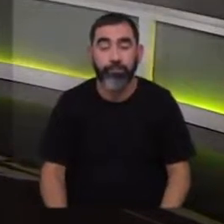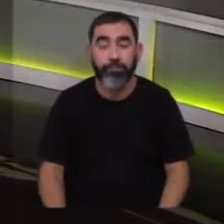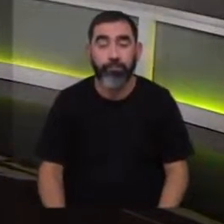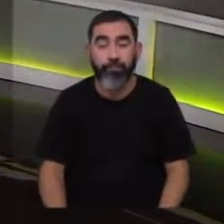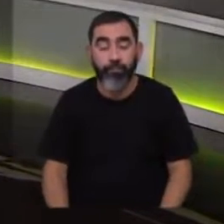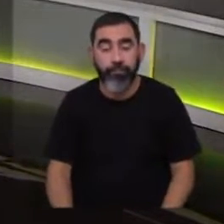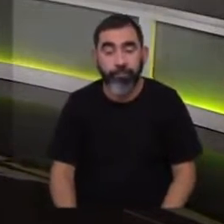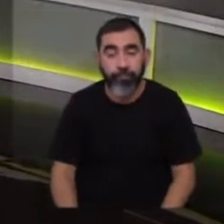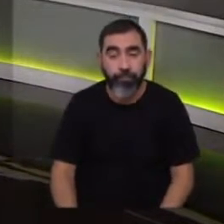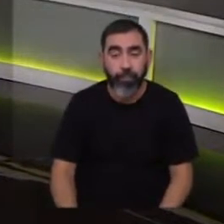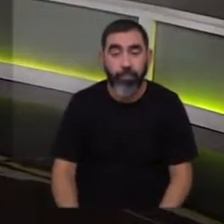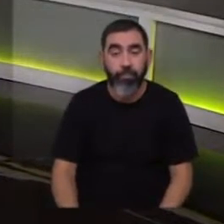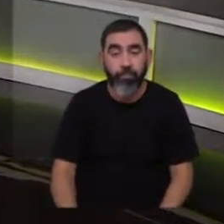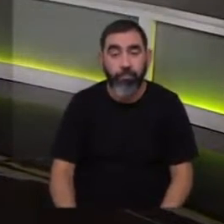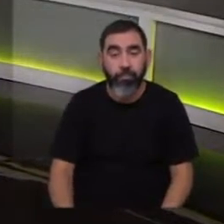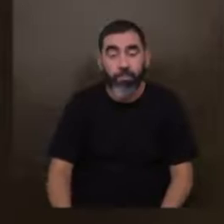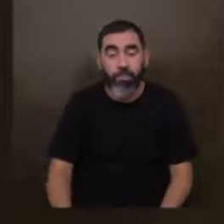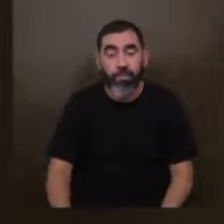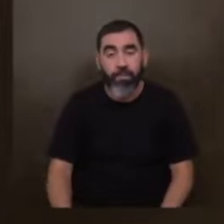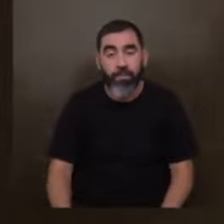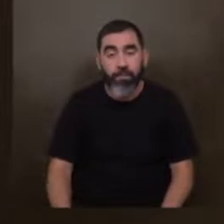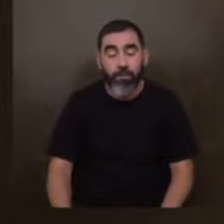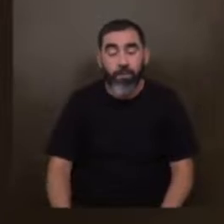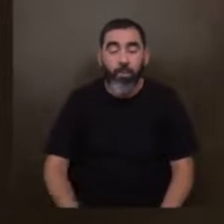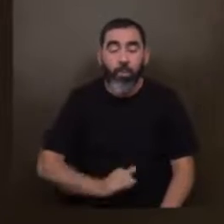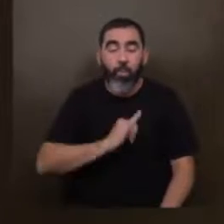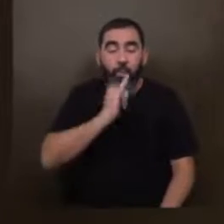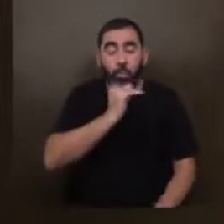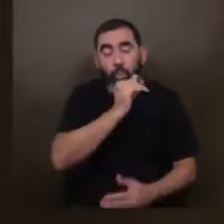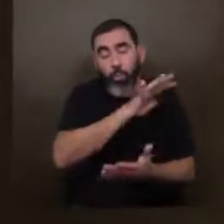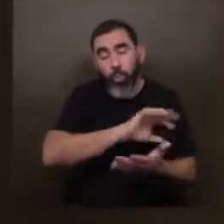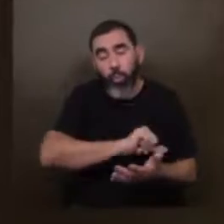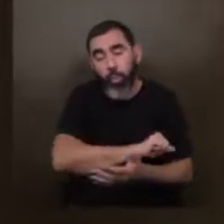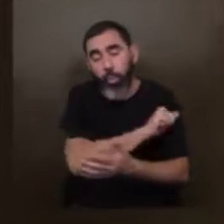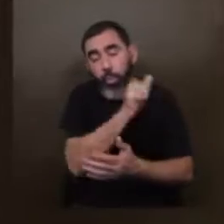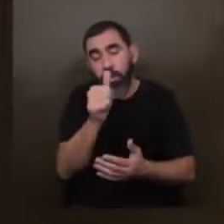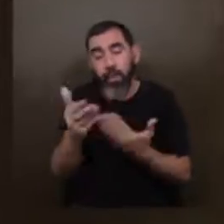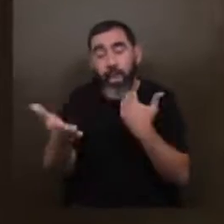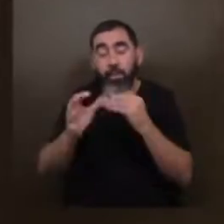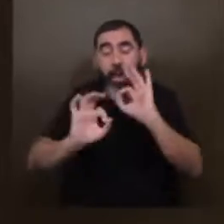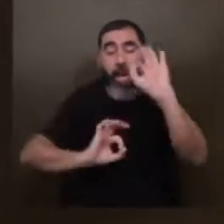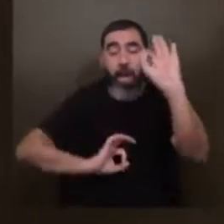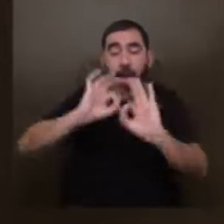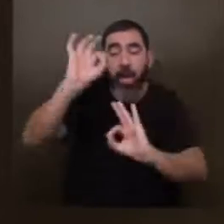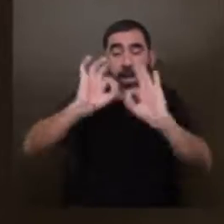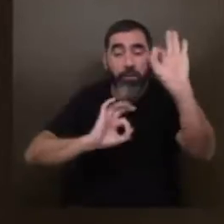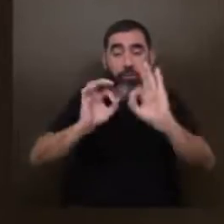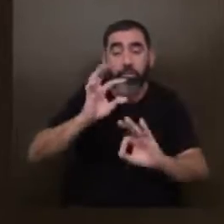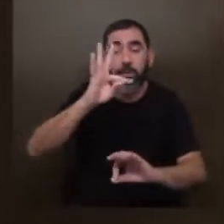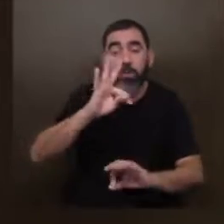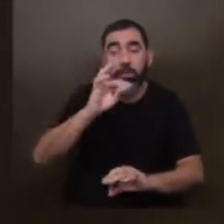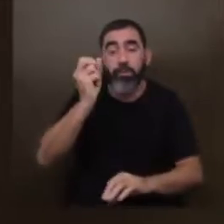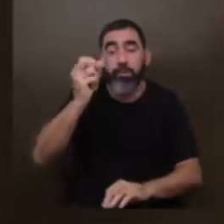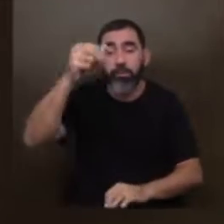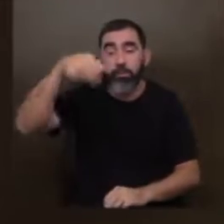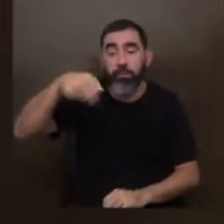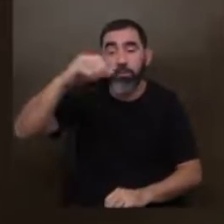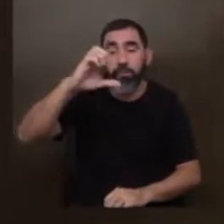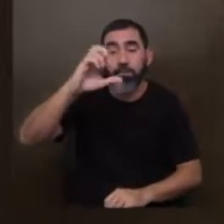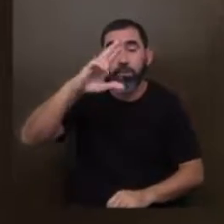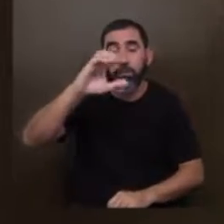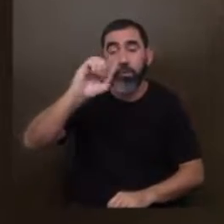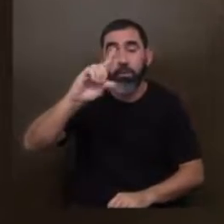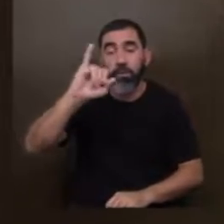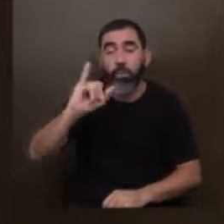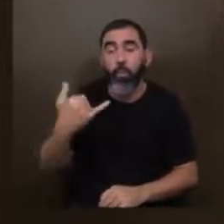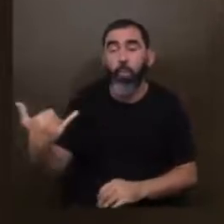las auroras boreales. Pero para contar toda esta historia, hablamos con un astrónomo, con Gonzalo Tancredi, de la Facultad de Ciencias, que nos